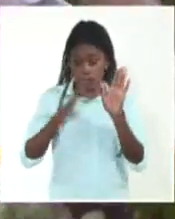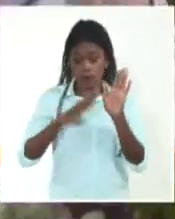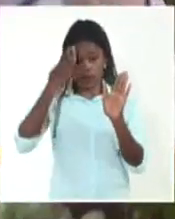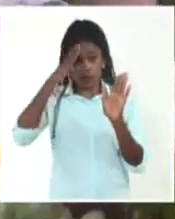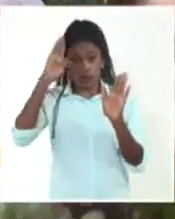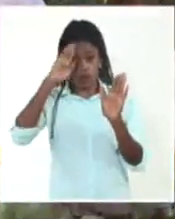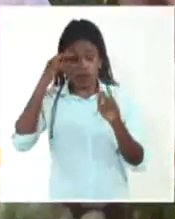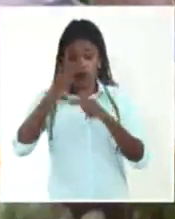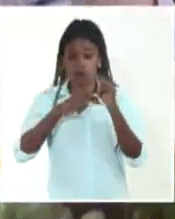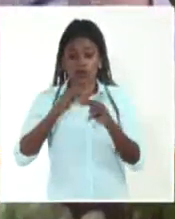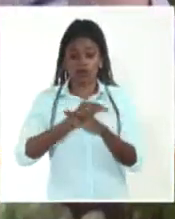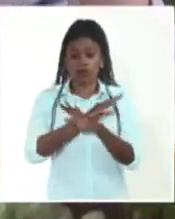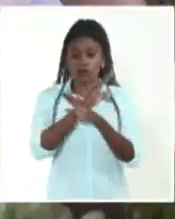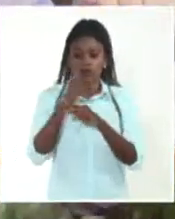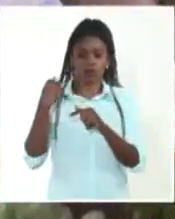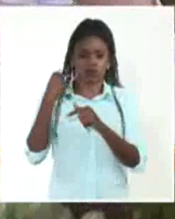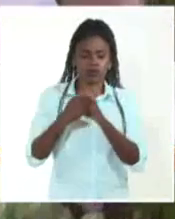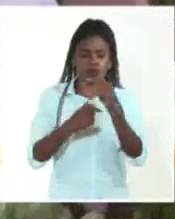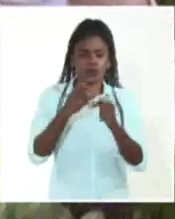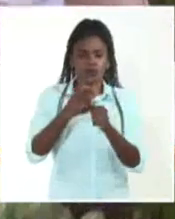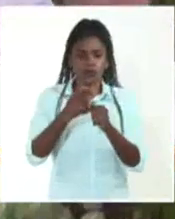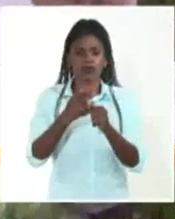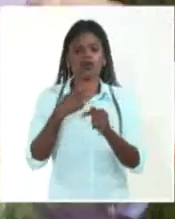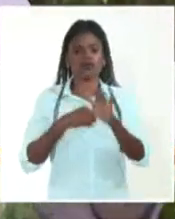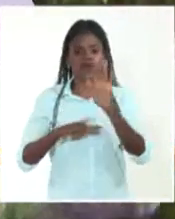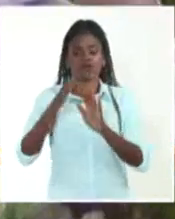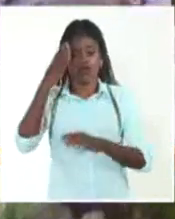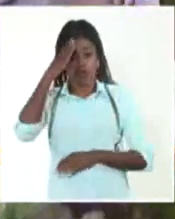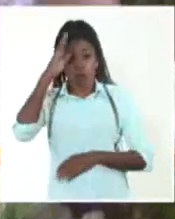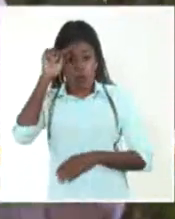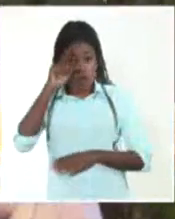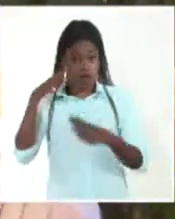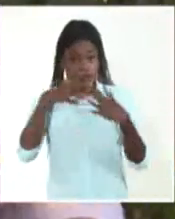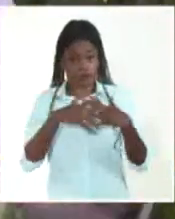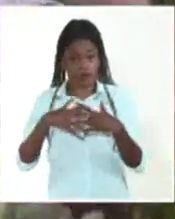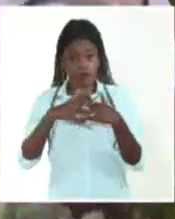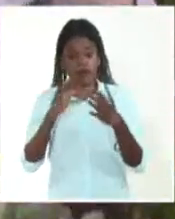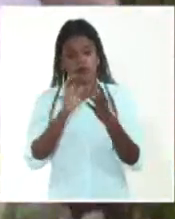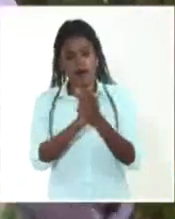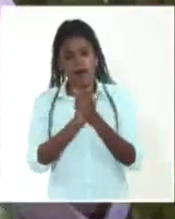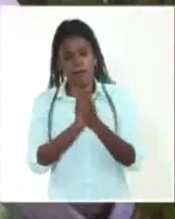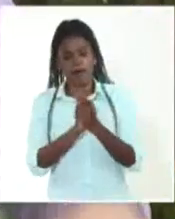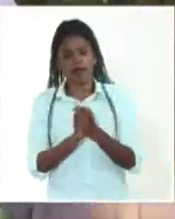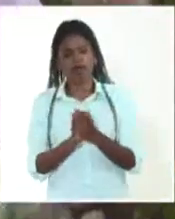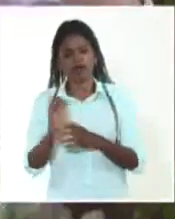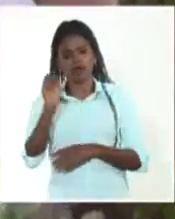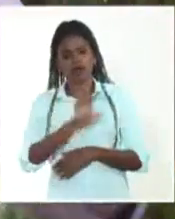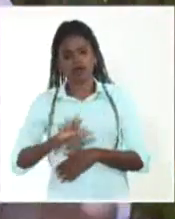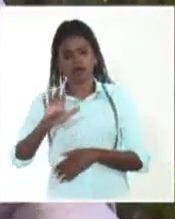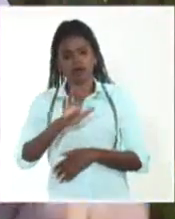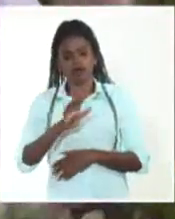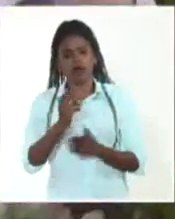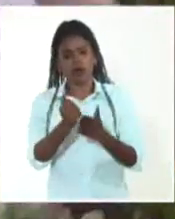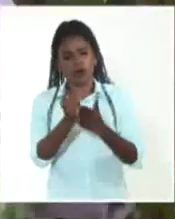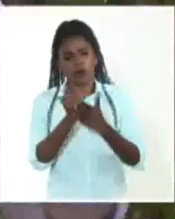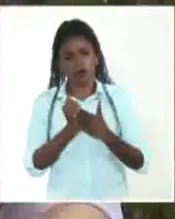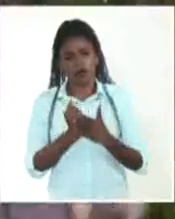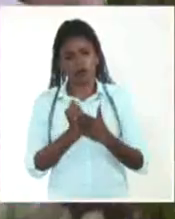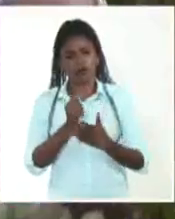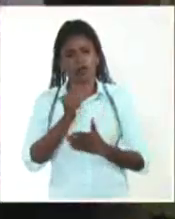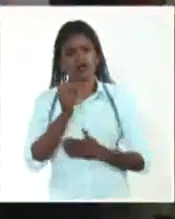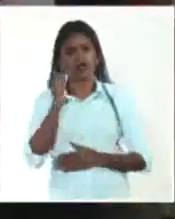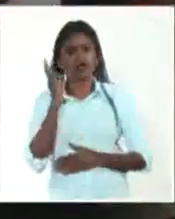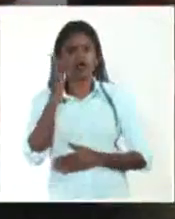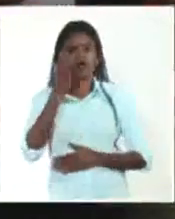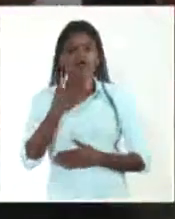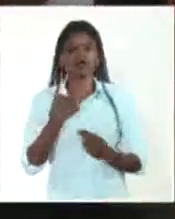lo que hacen todos los días a favor de Cuba en los Estados Unidos, nos llega amistad, solidaridad, apoyo, esperanza